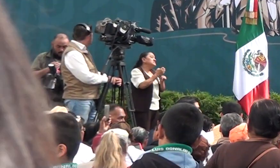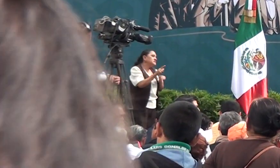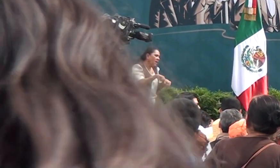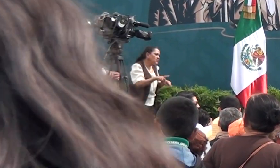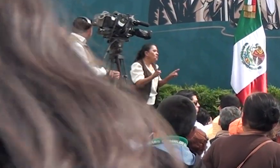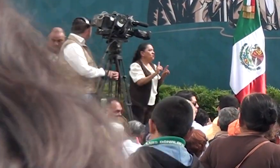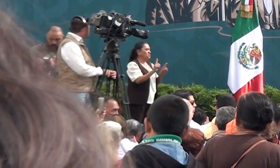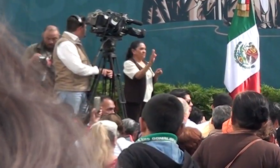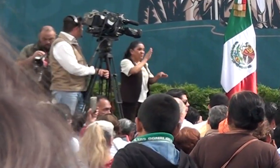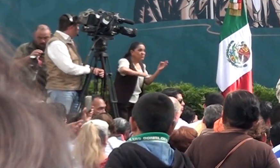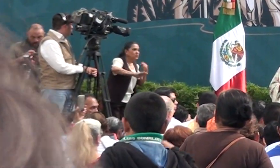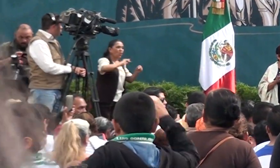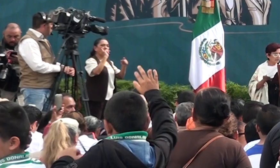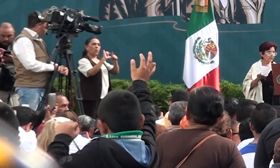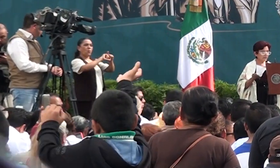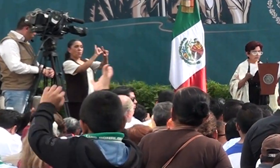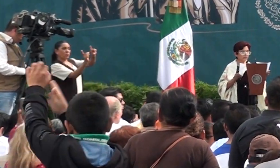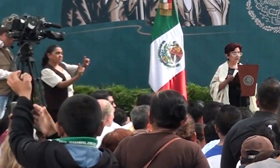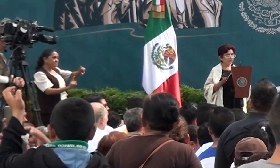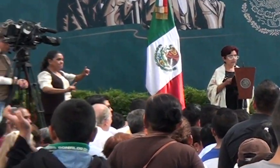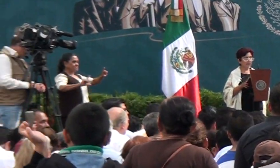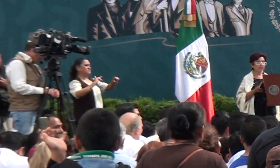la de nuestra nación.